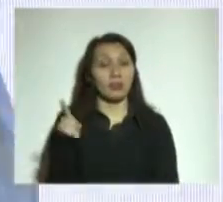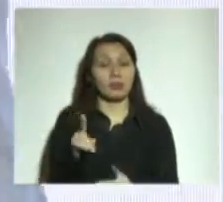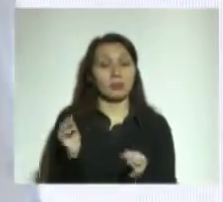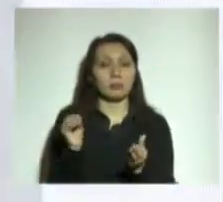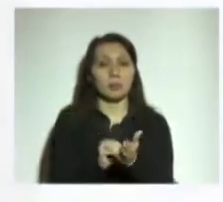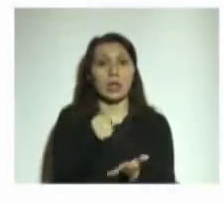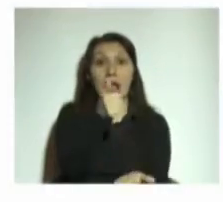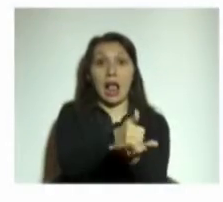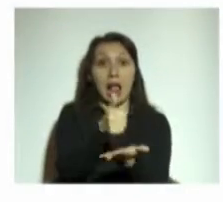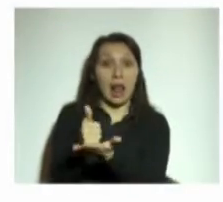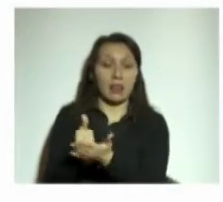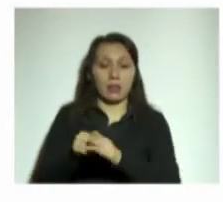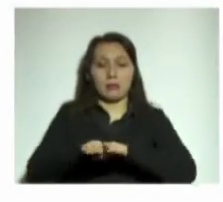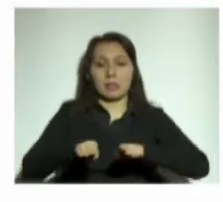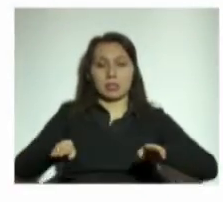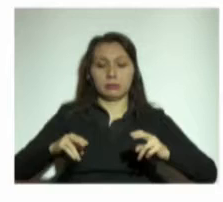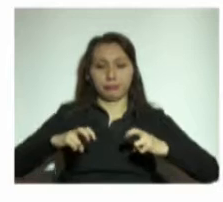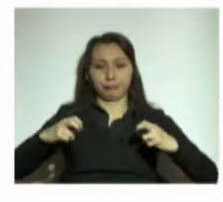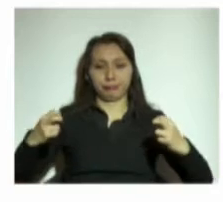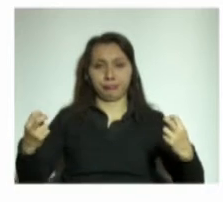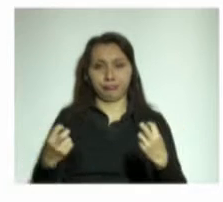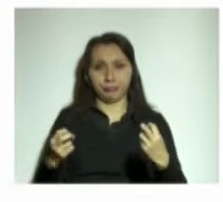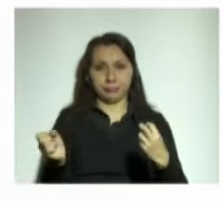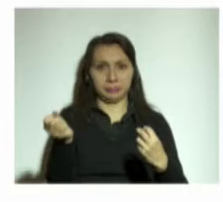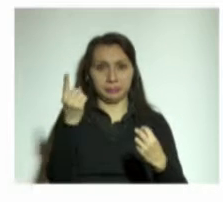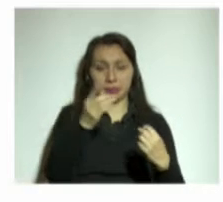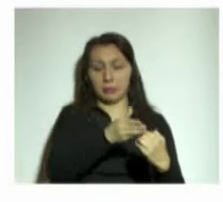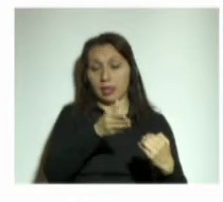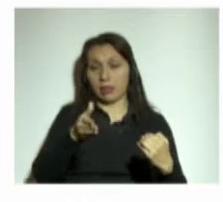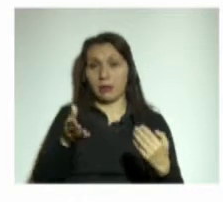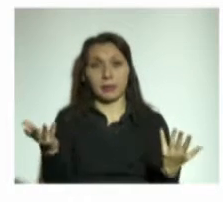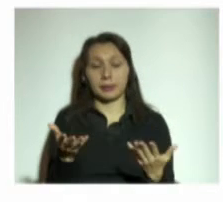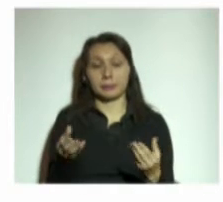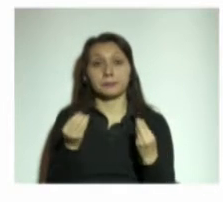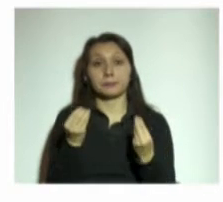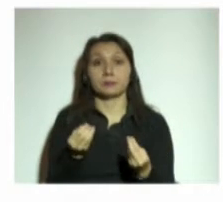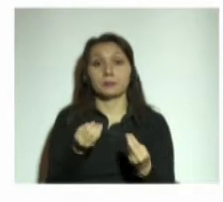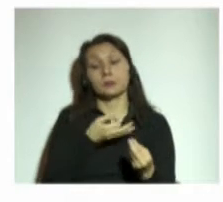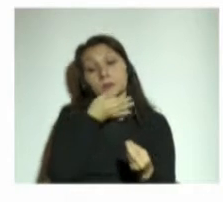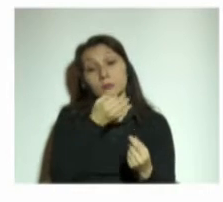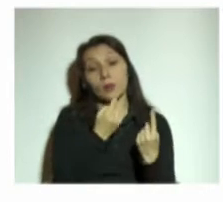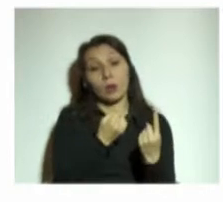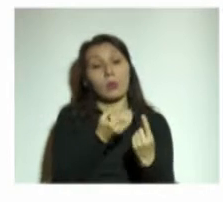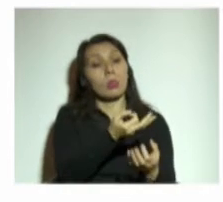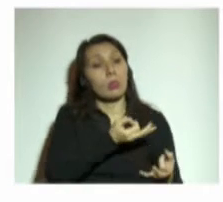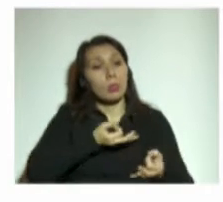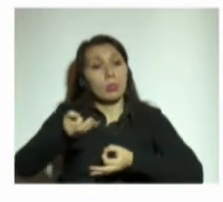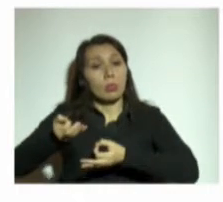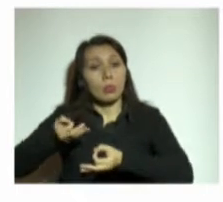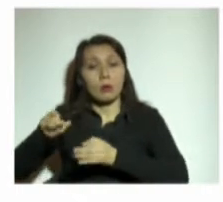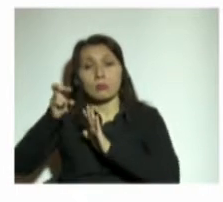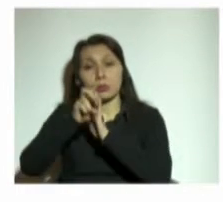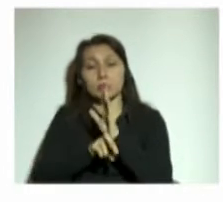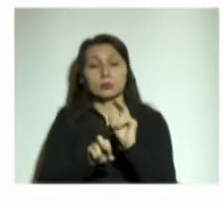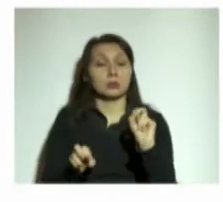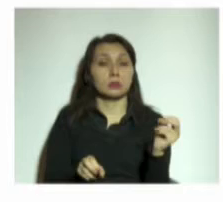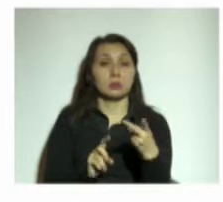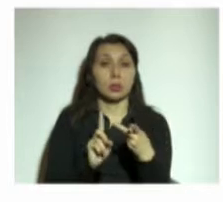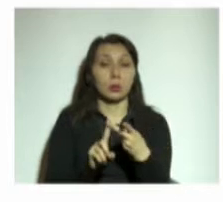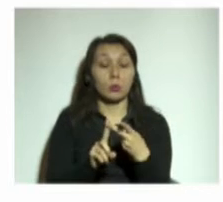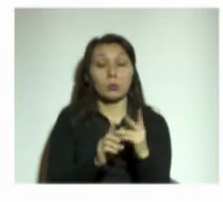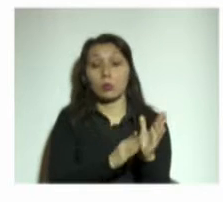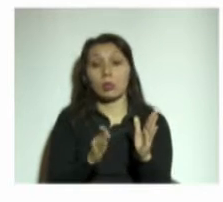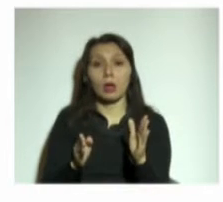a los alcaldes alrededor de una mesa y la primera fase es... Bueno, contaros cada uno vuestros proyectos. La segunda fase es, oye,